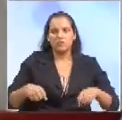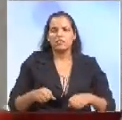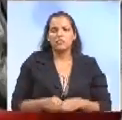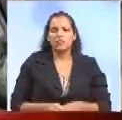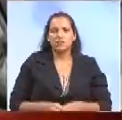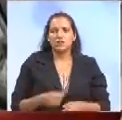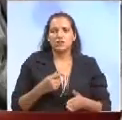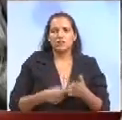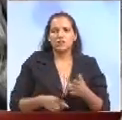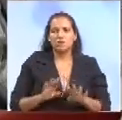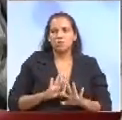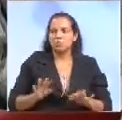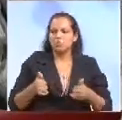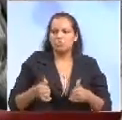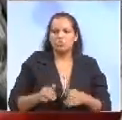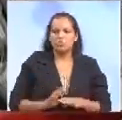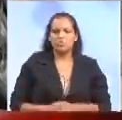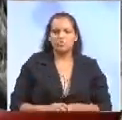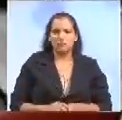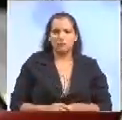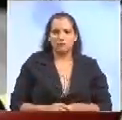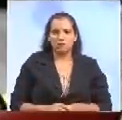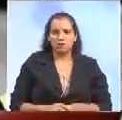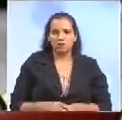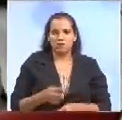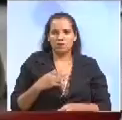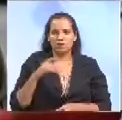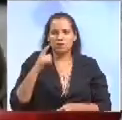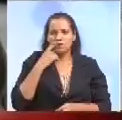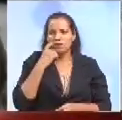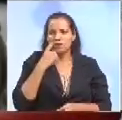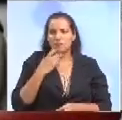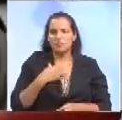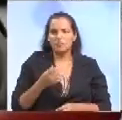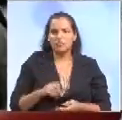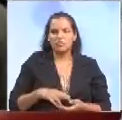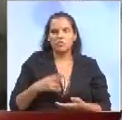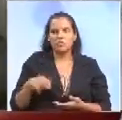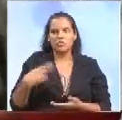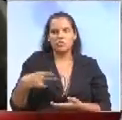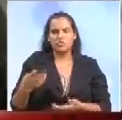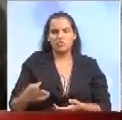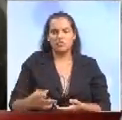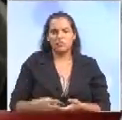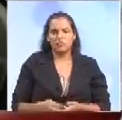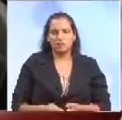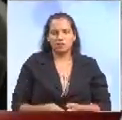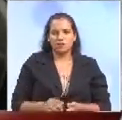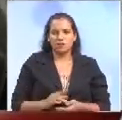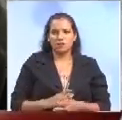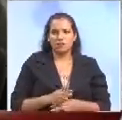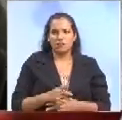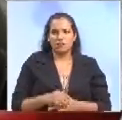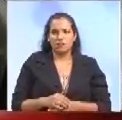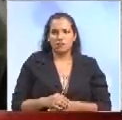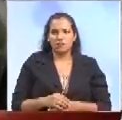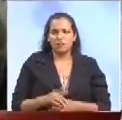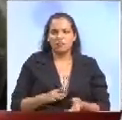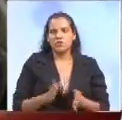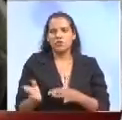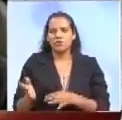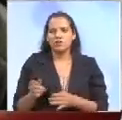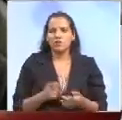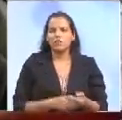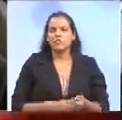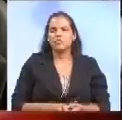motocicleta, que quedó en perfectas condiciones. En el cual hay un volcamiento de un cuarto hacia el